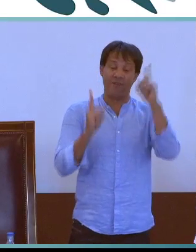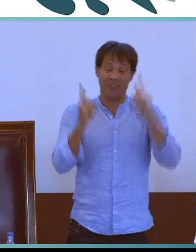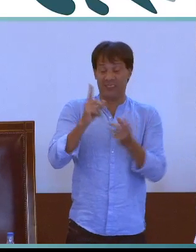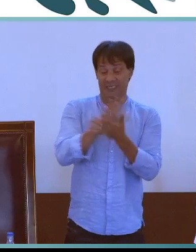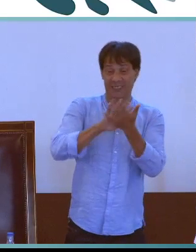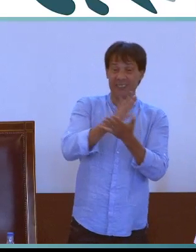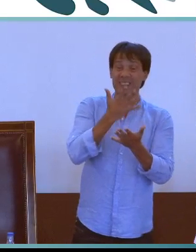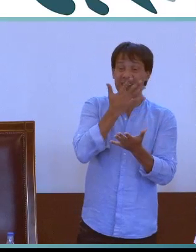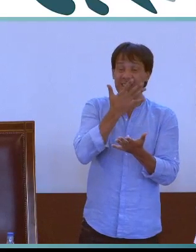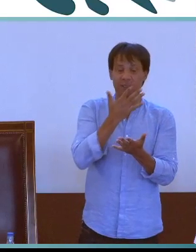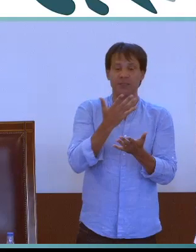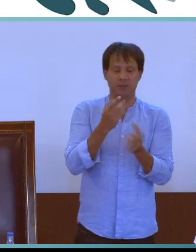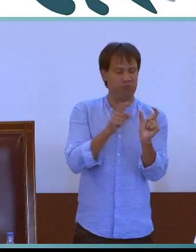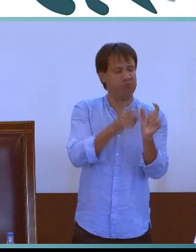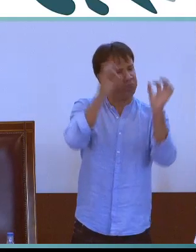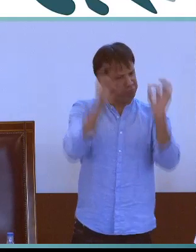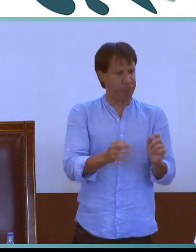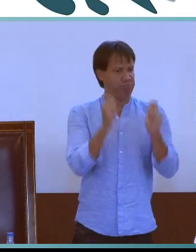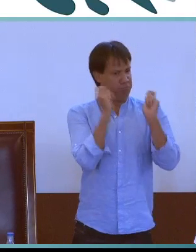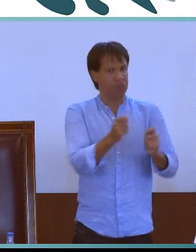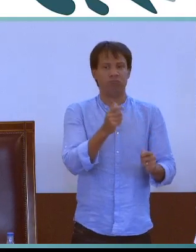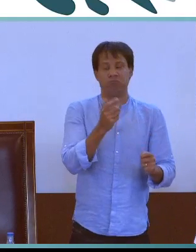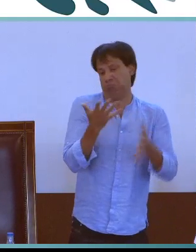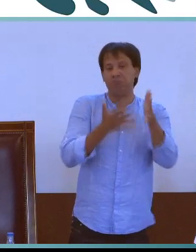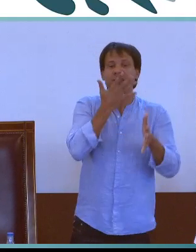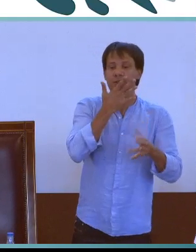El segundo debate que surgió